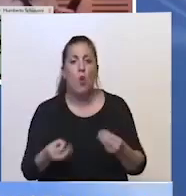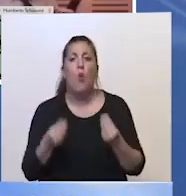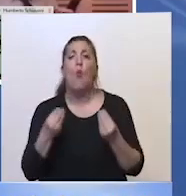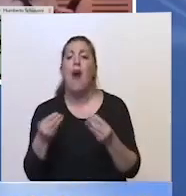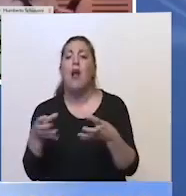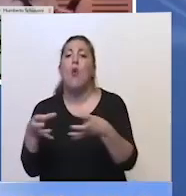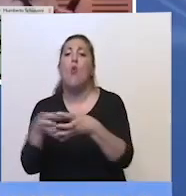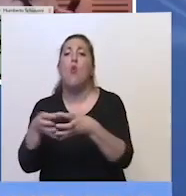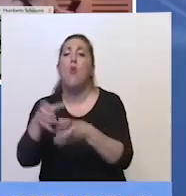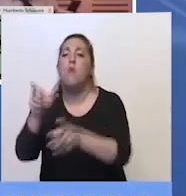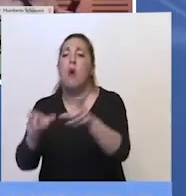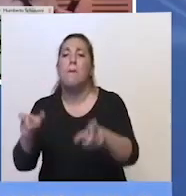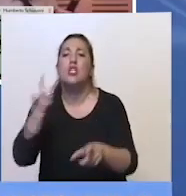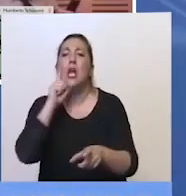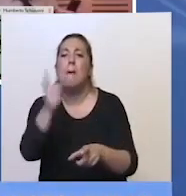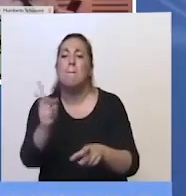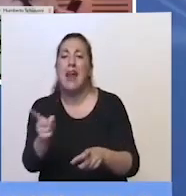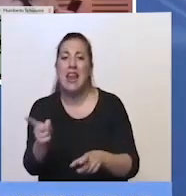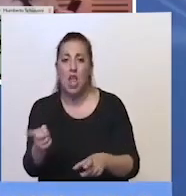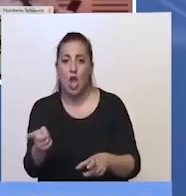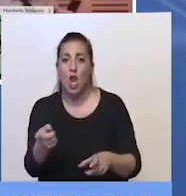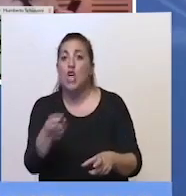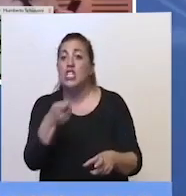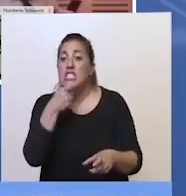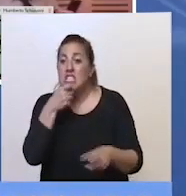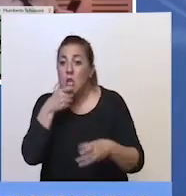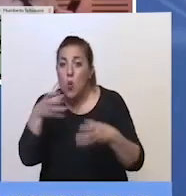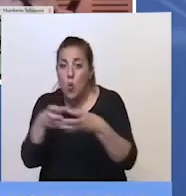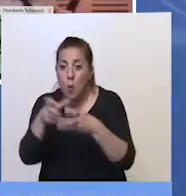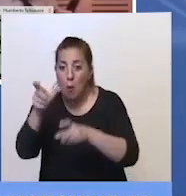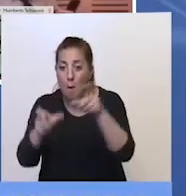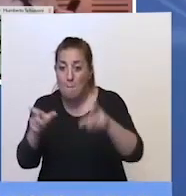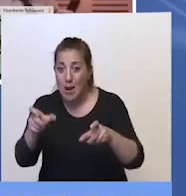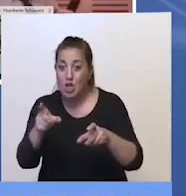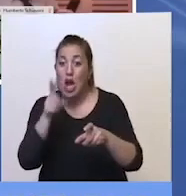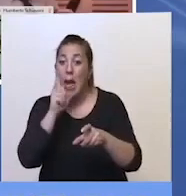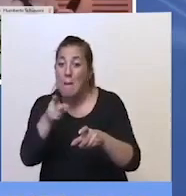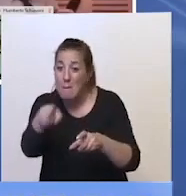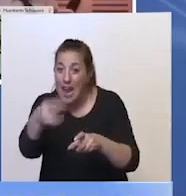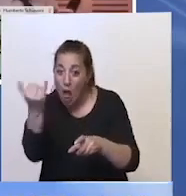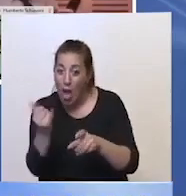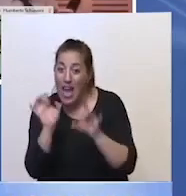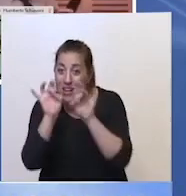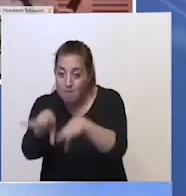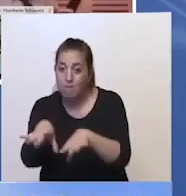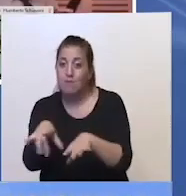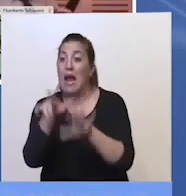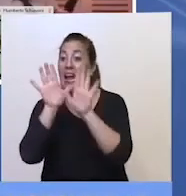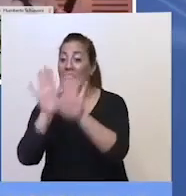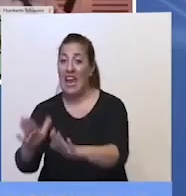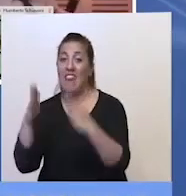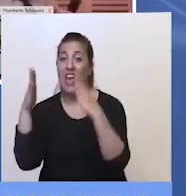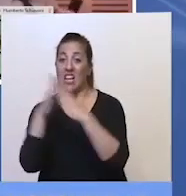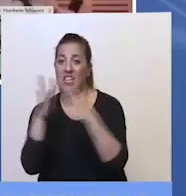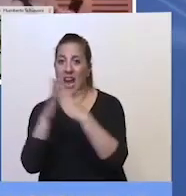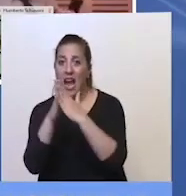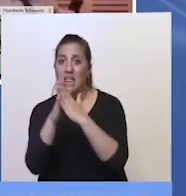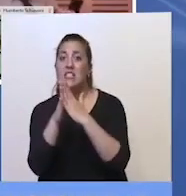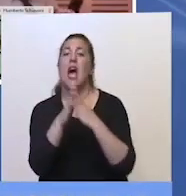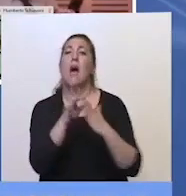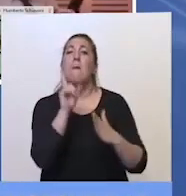riesgo. Si los grupos de riesgo están en sus casas aislados, los riesgos de muerte